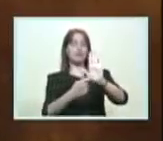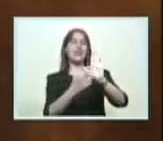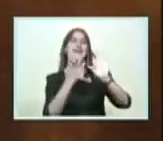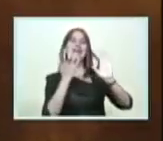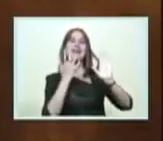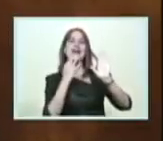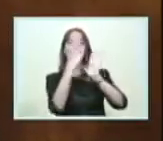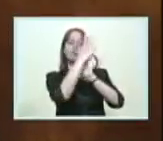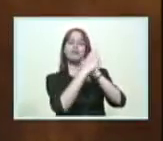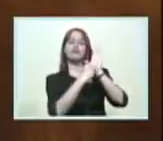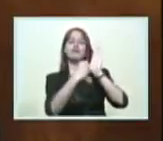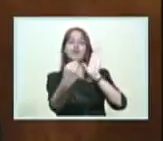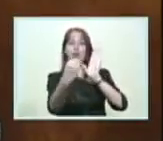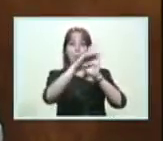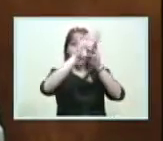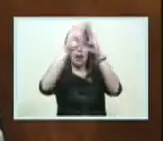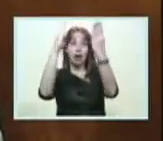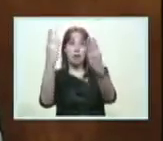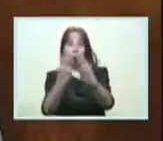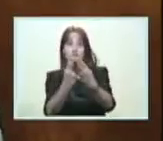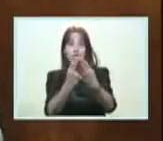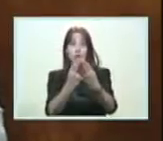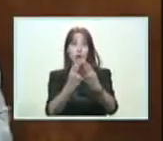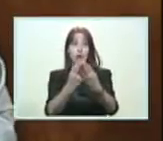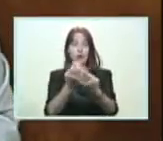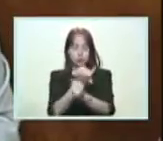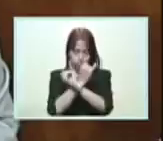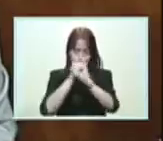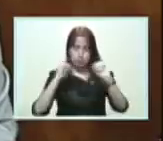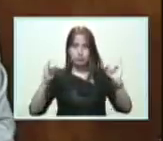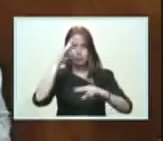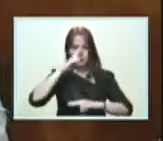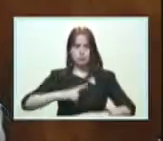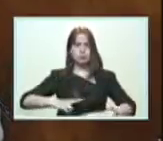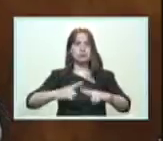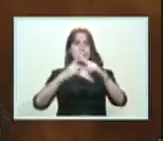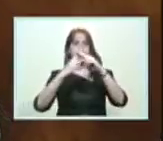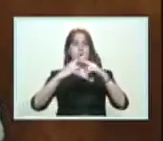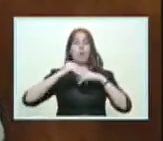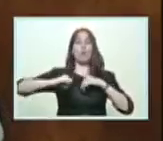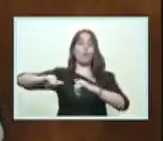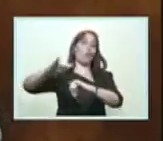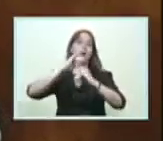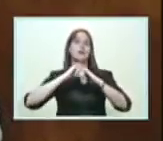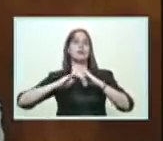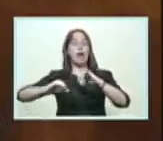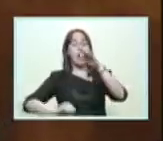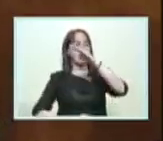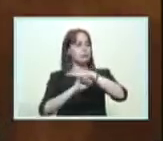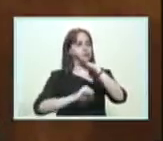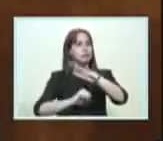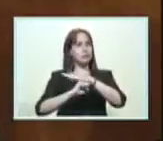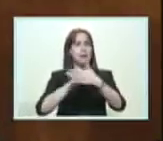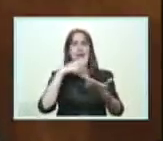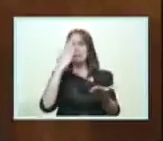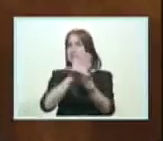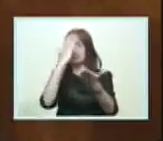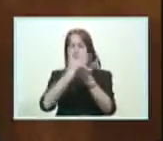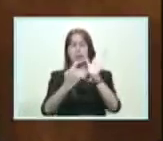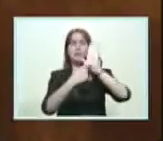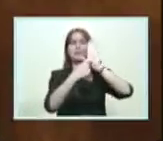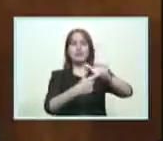de dignidad, de antiimperialismo, de solidaridad, de igualdad. Y lo seguiremos siendo,